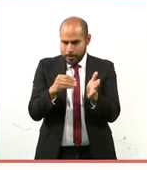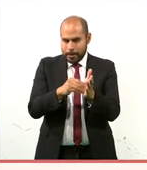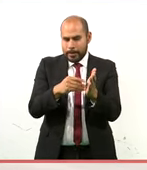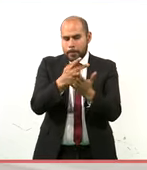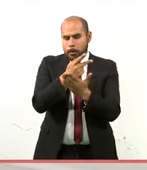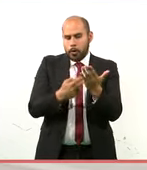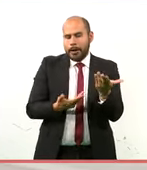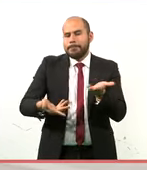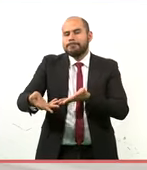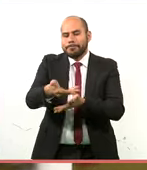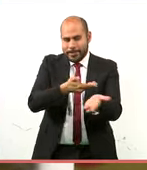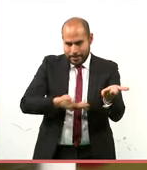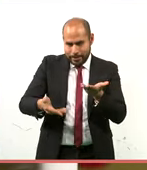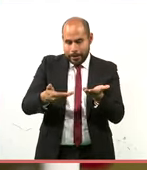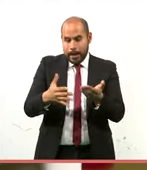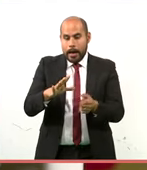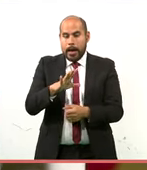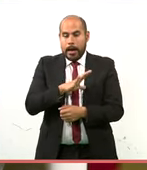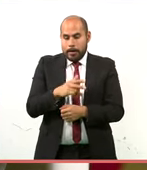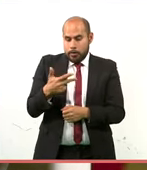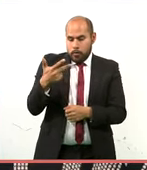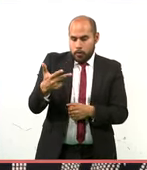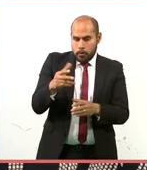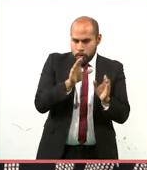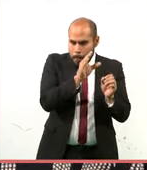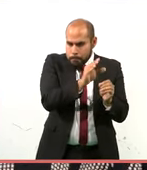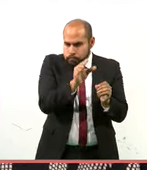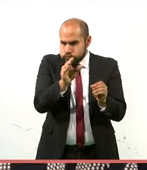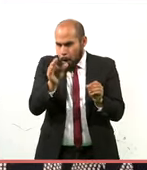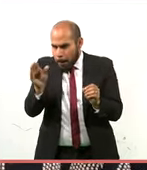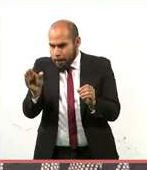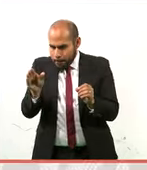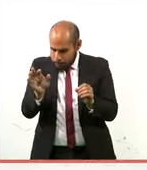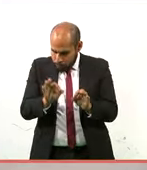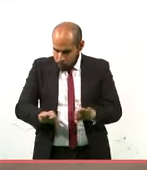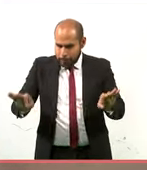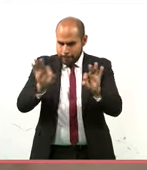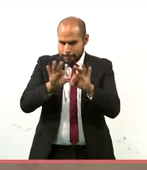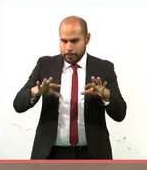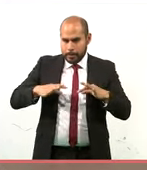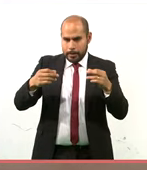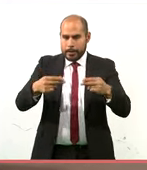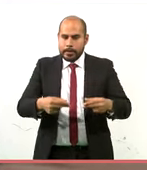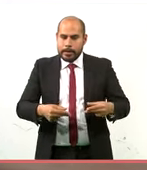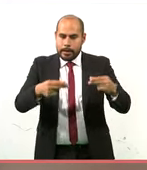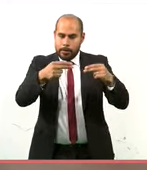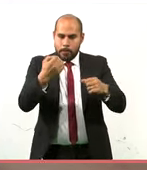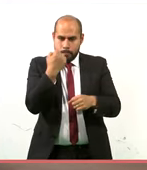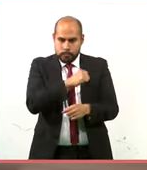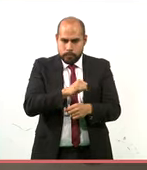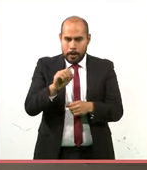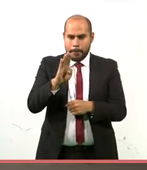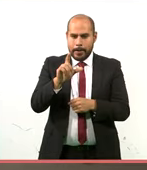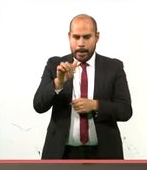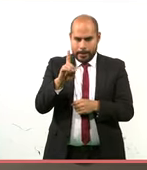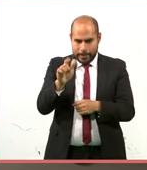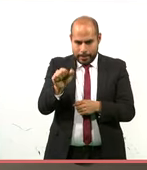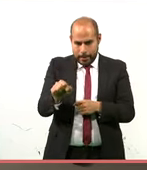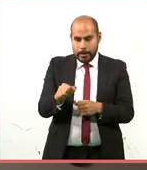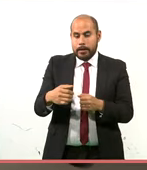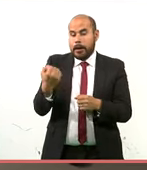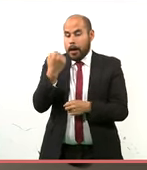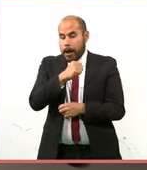servicios. Se definieron 8 portafolios prioritarios de formación: negocios y habilidades blandas,